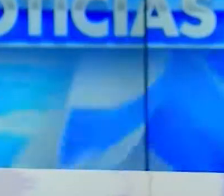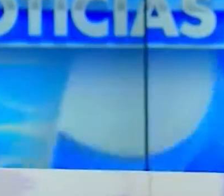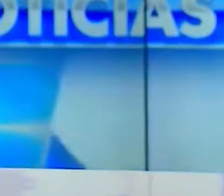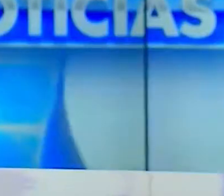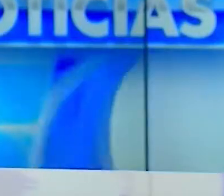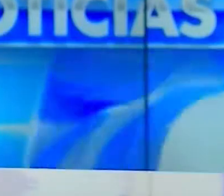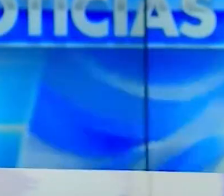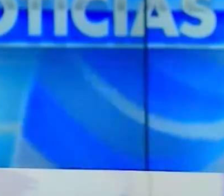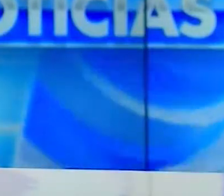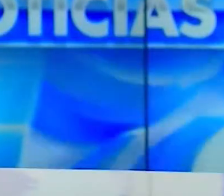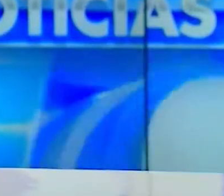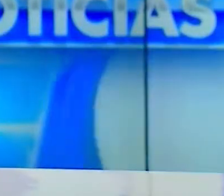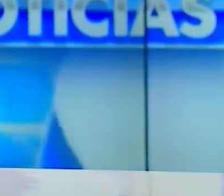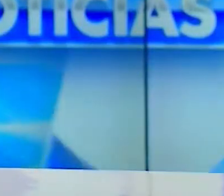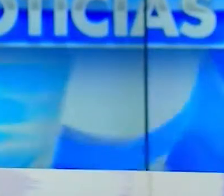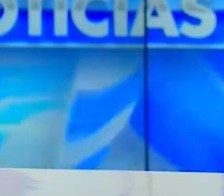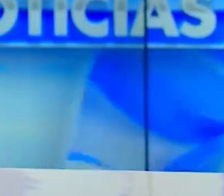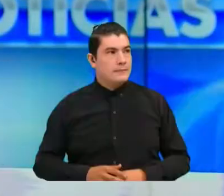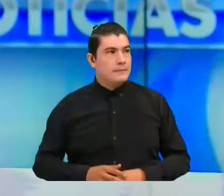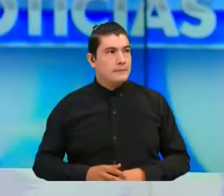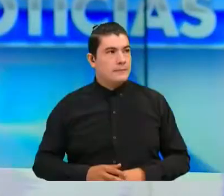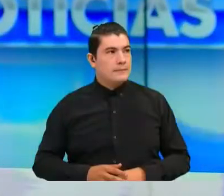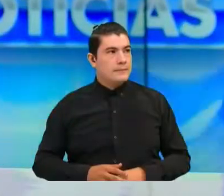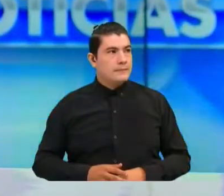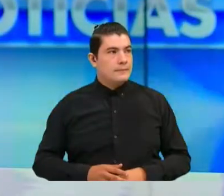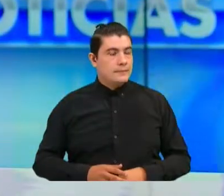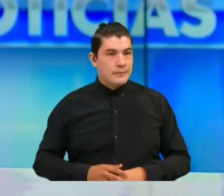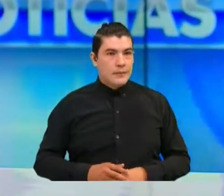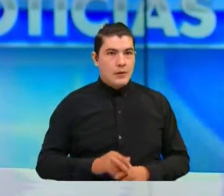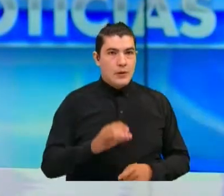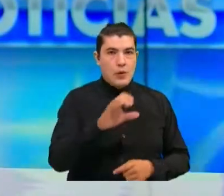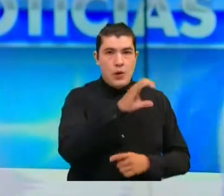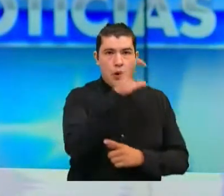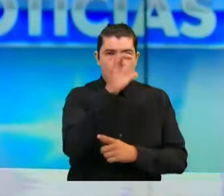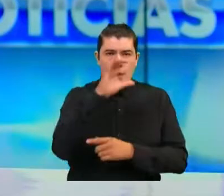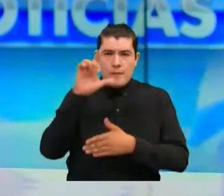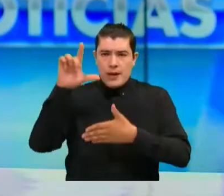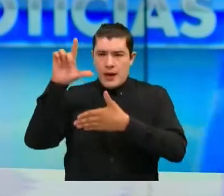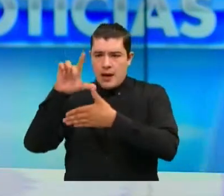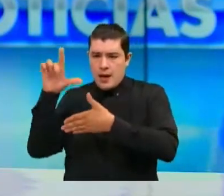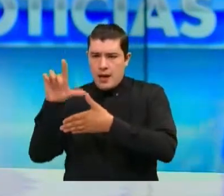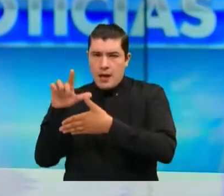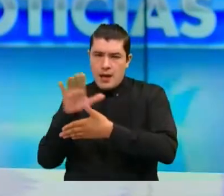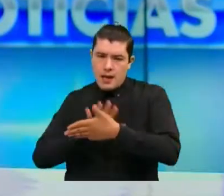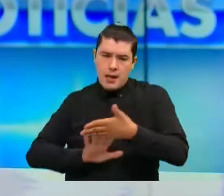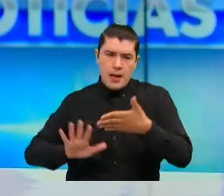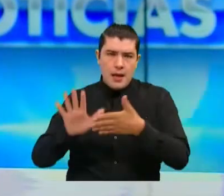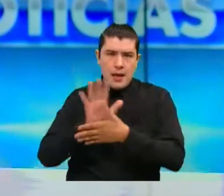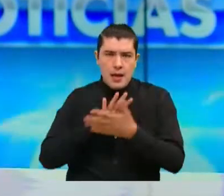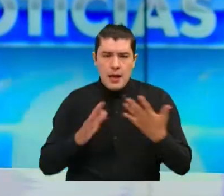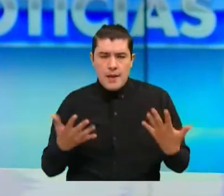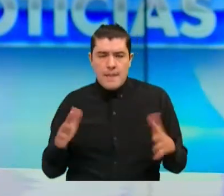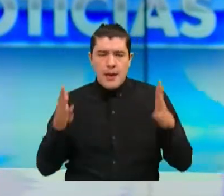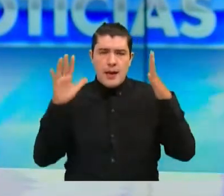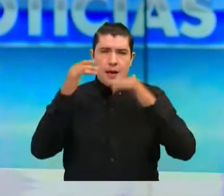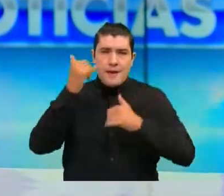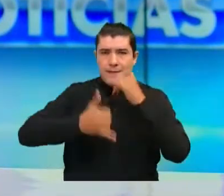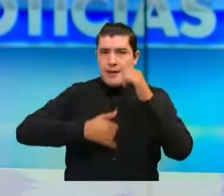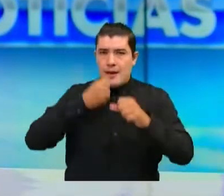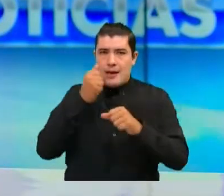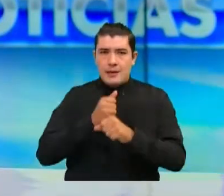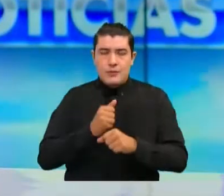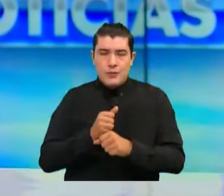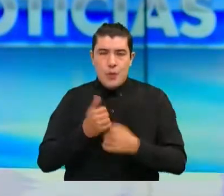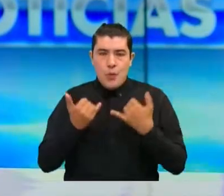Entre el trabajo y sus tradiciones, colombianos y latinos despiden el año 2021. Conozca cómo celebran la fiesta de fin de año.